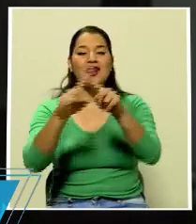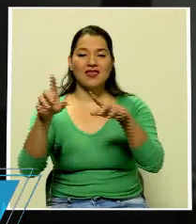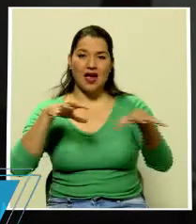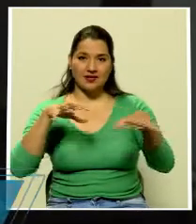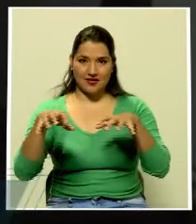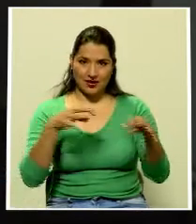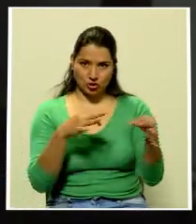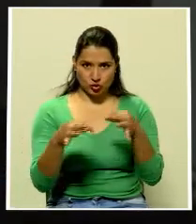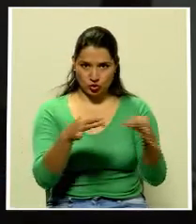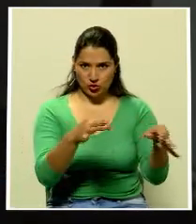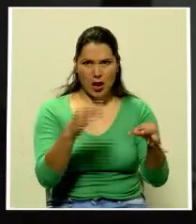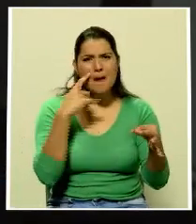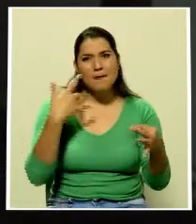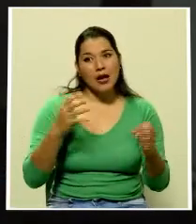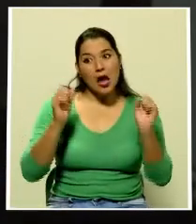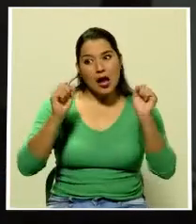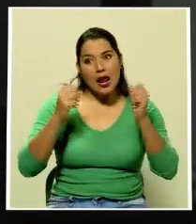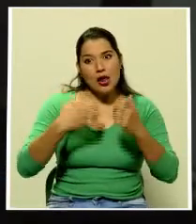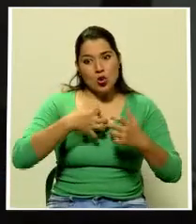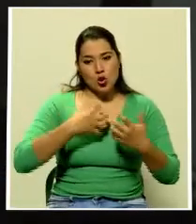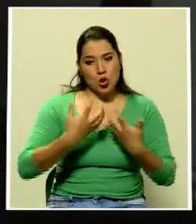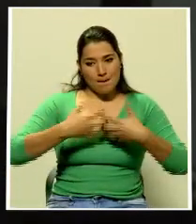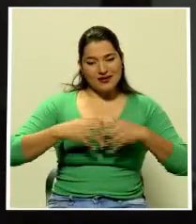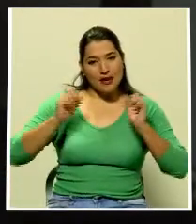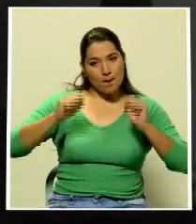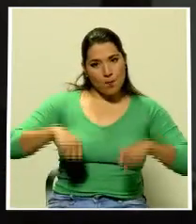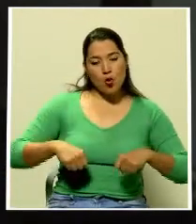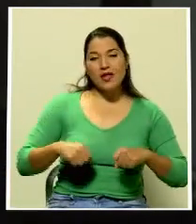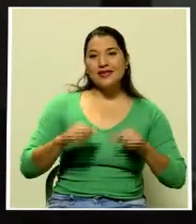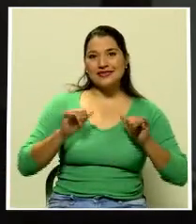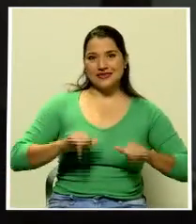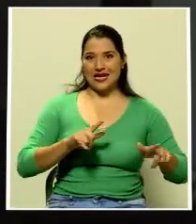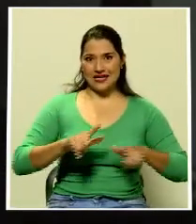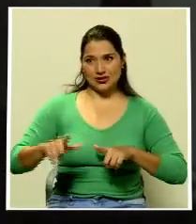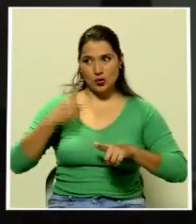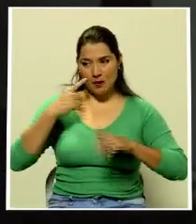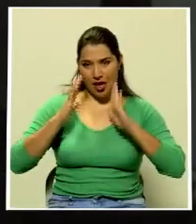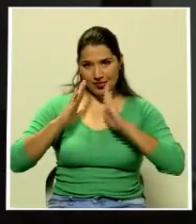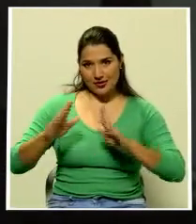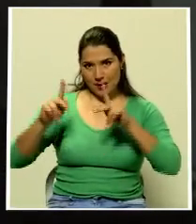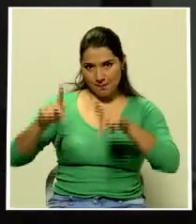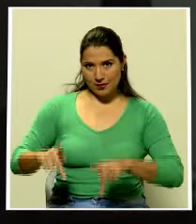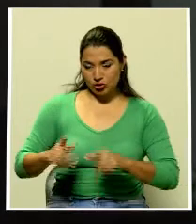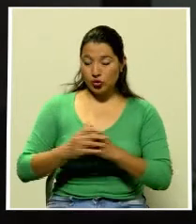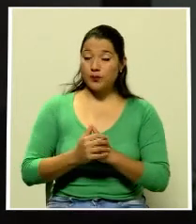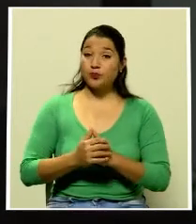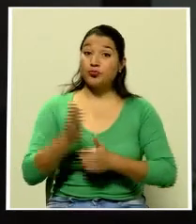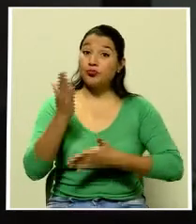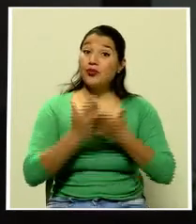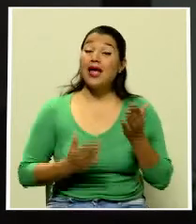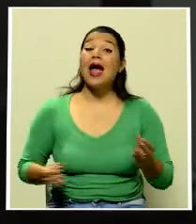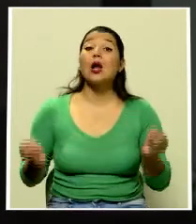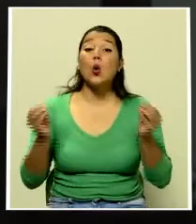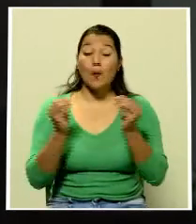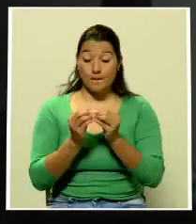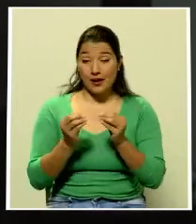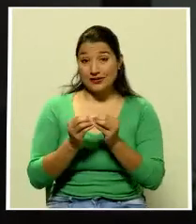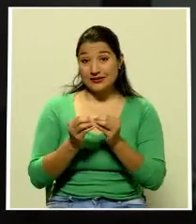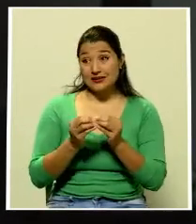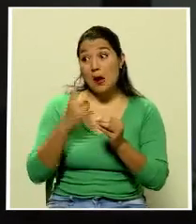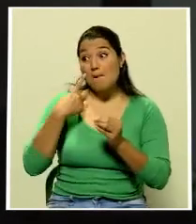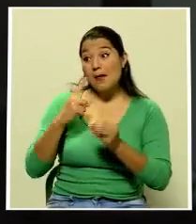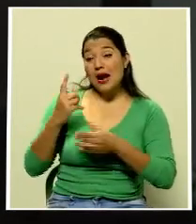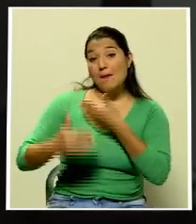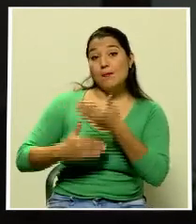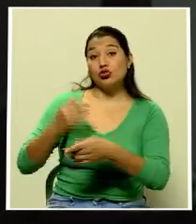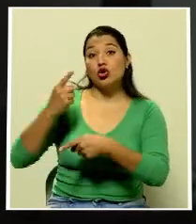ir preparándose para esa apertura paulatina que ha tenido el sector turístico. Un paso adicional en la ruta correcta es la